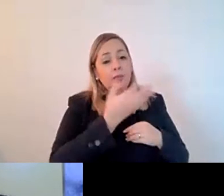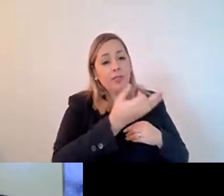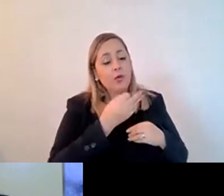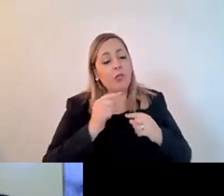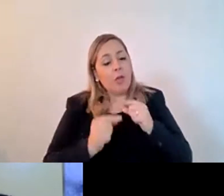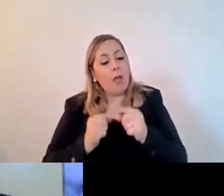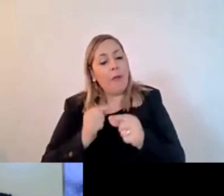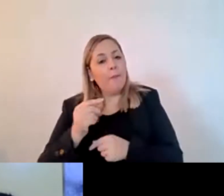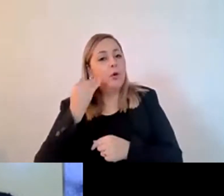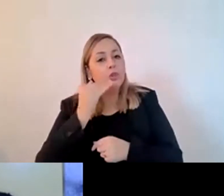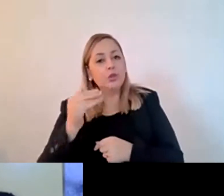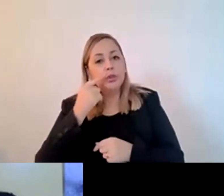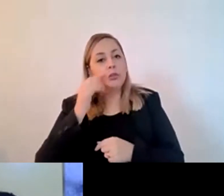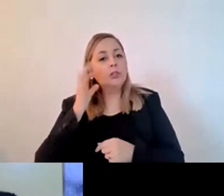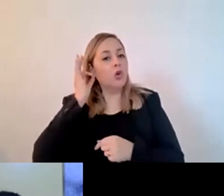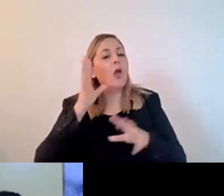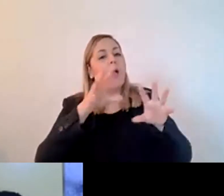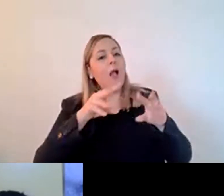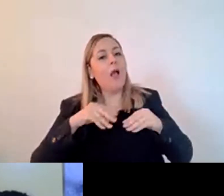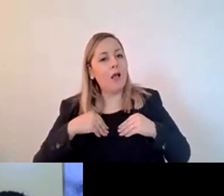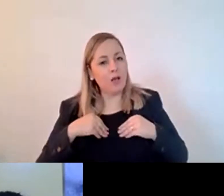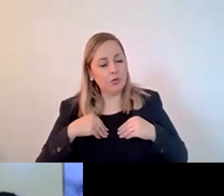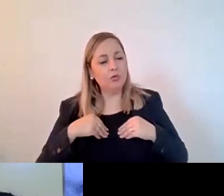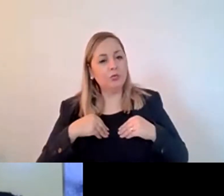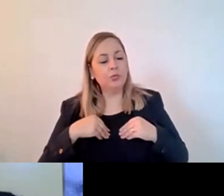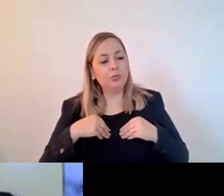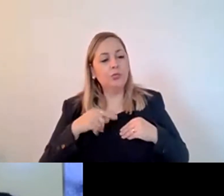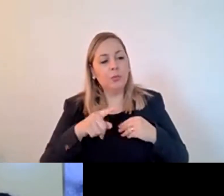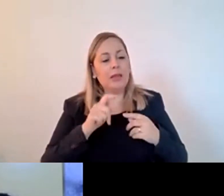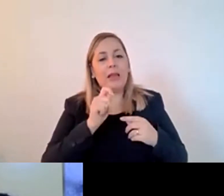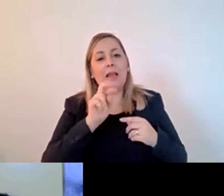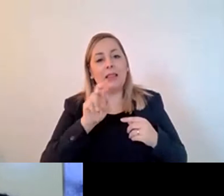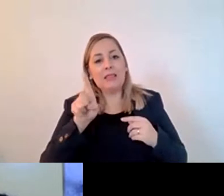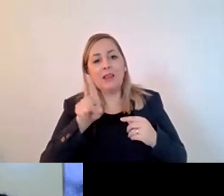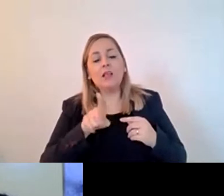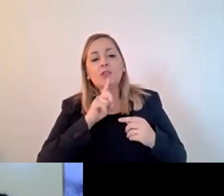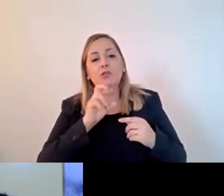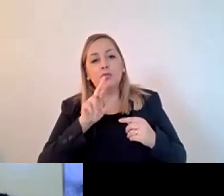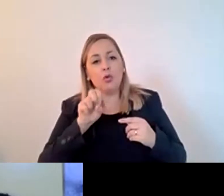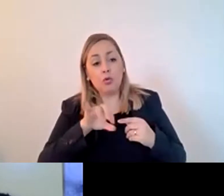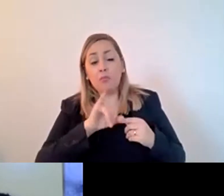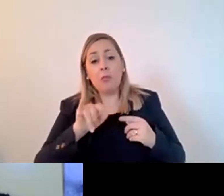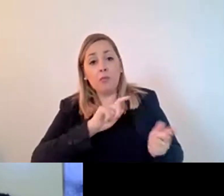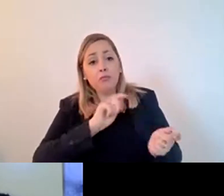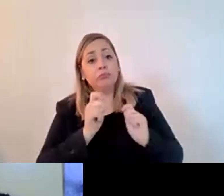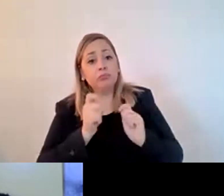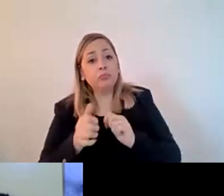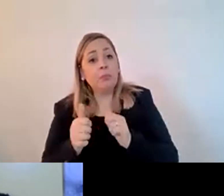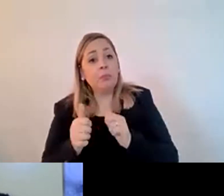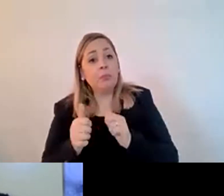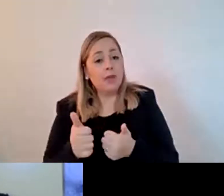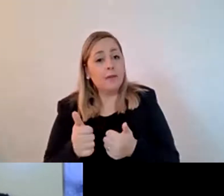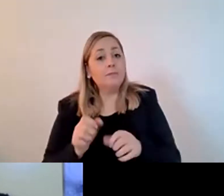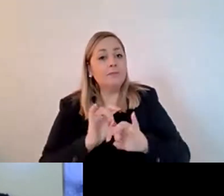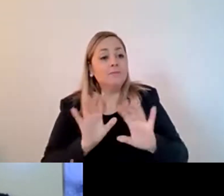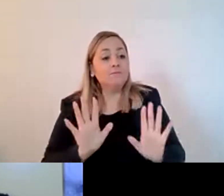los niños y las niñas iban asumiendo este trastorno, iban evolucionando bien. Y